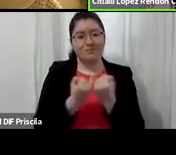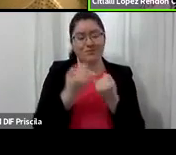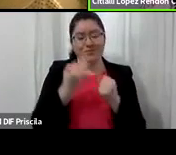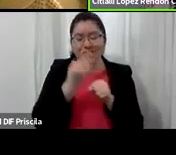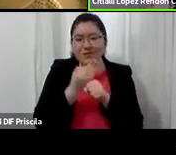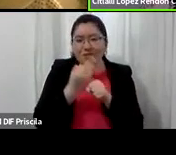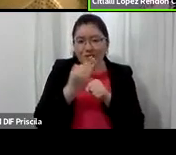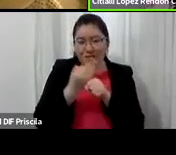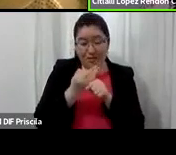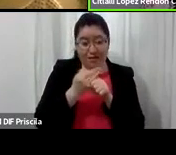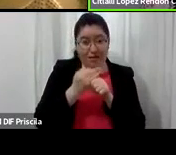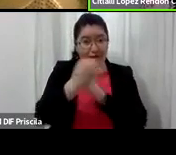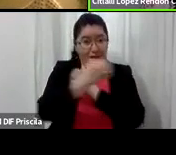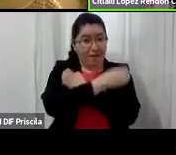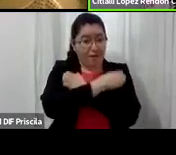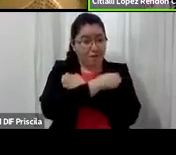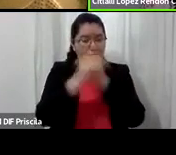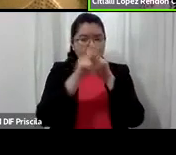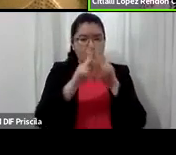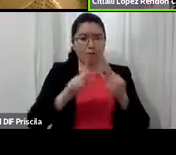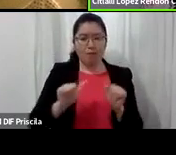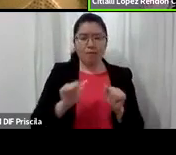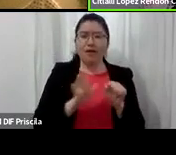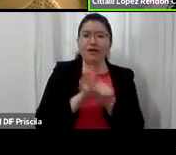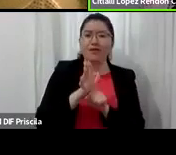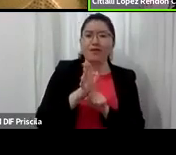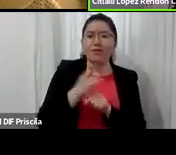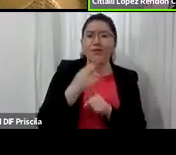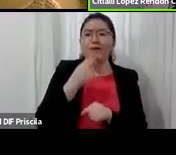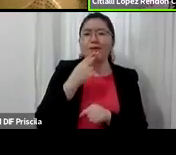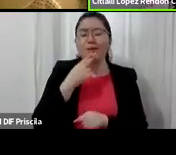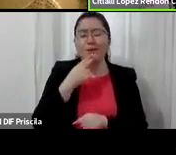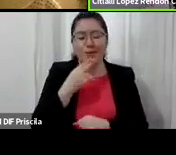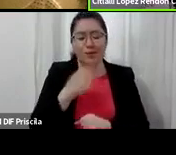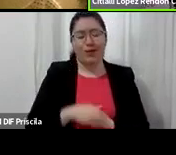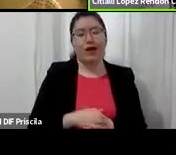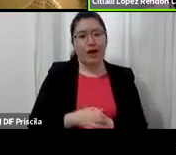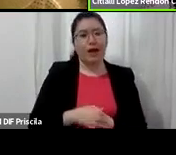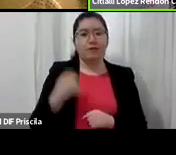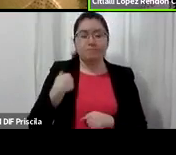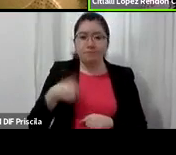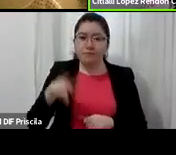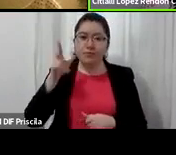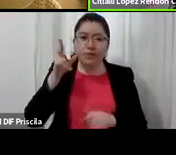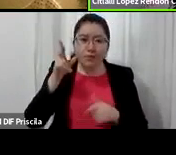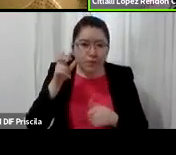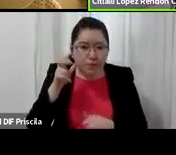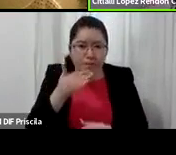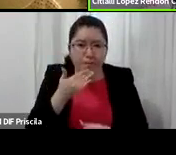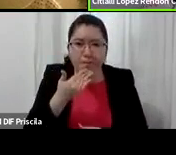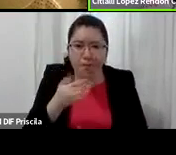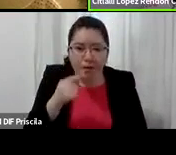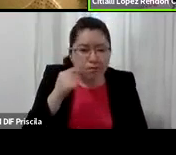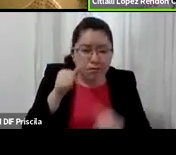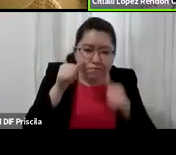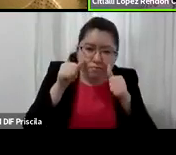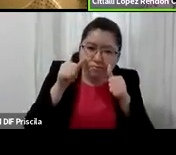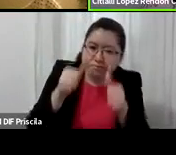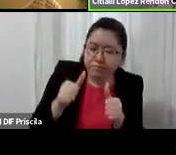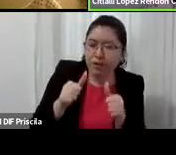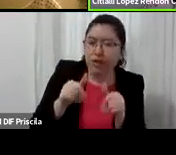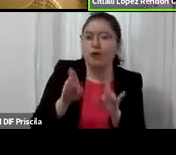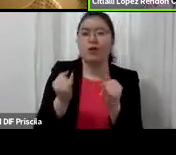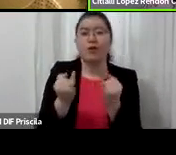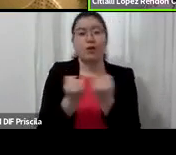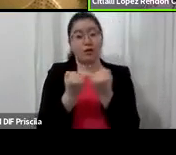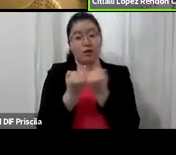educación para la paz, la escucha activa, la promoción de la horizontalidad, que busque diálogos verdaderos en donde ninguna voz